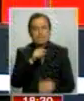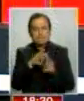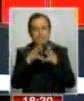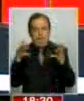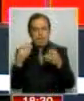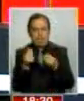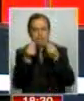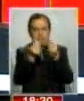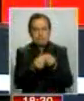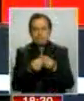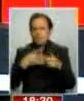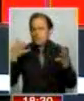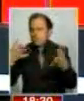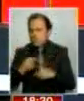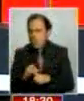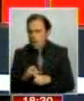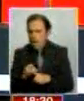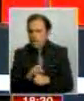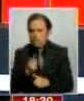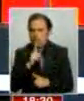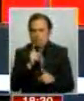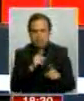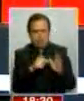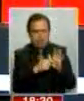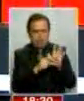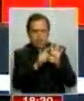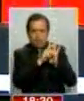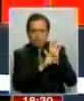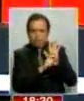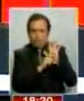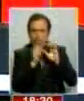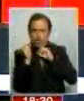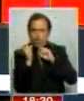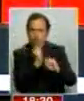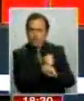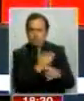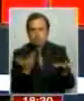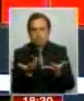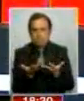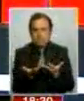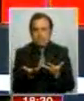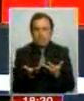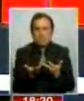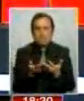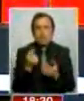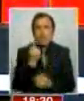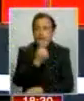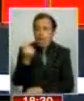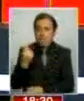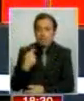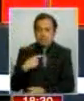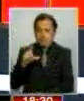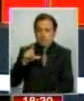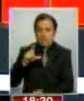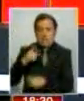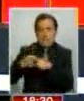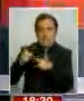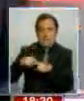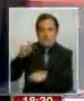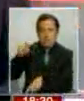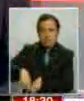dicen que son excesivas, que son incluso inconstitucionales, como el tema de entrar en las transacciones que se hacen con tarjetas de